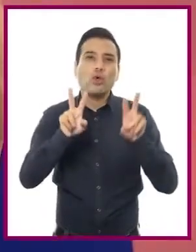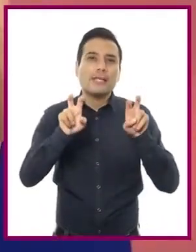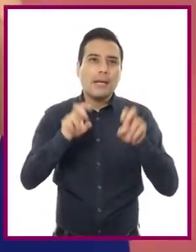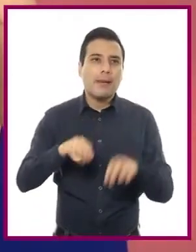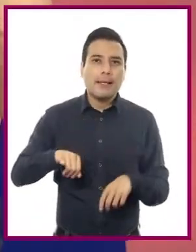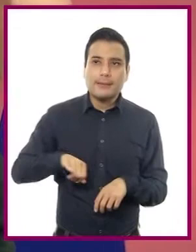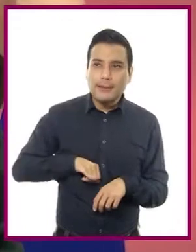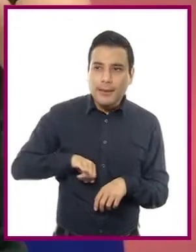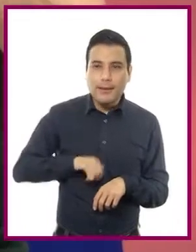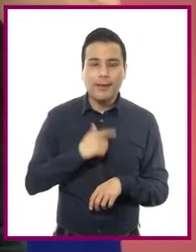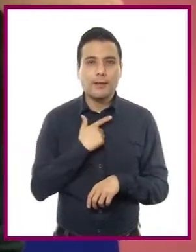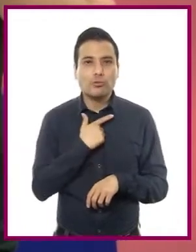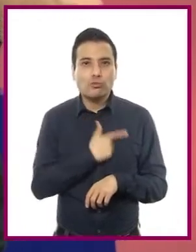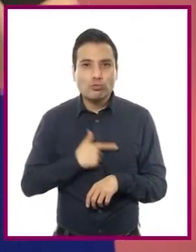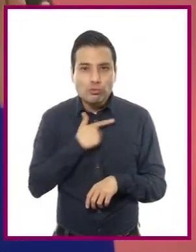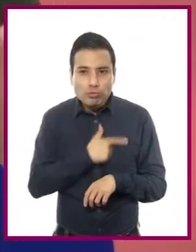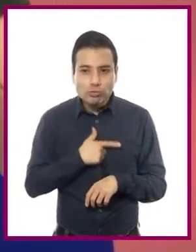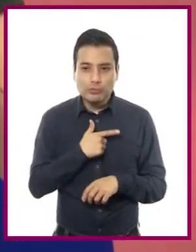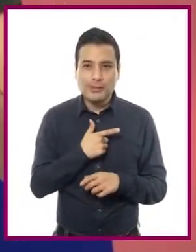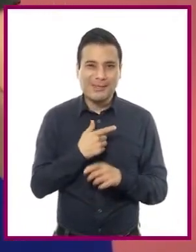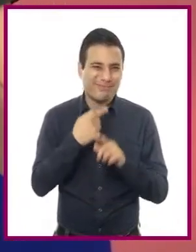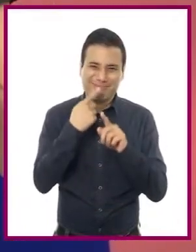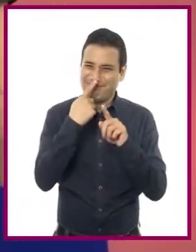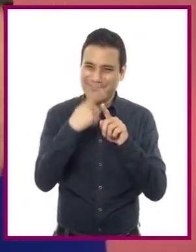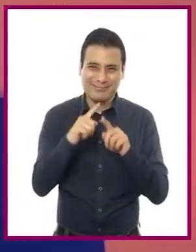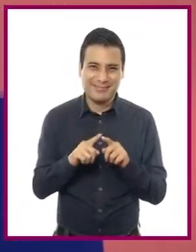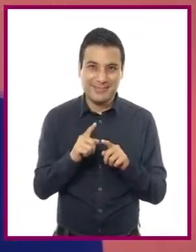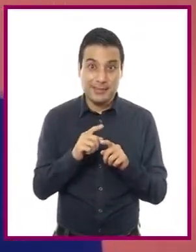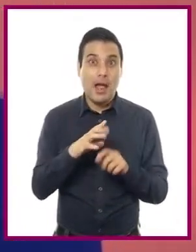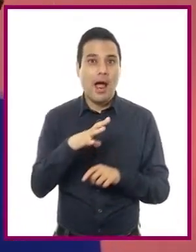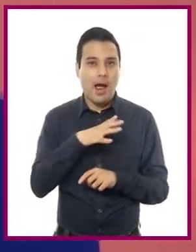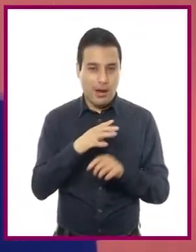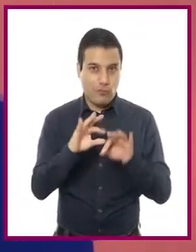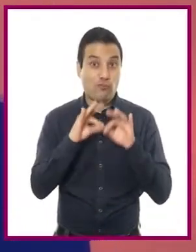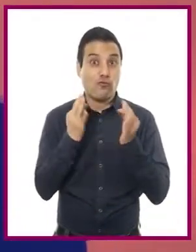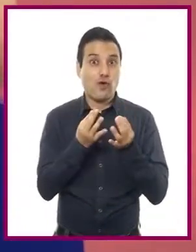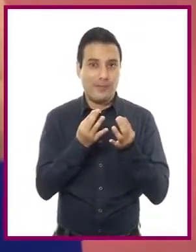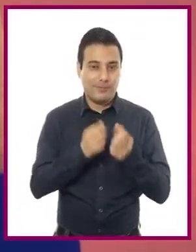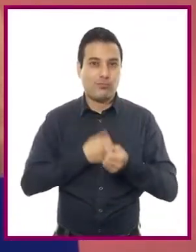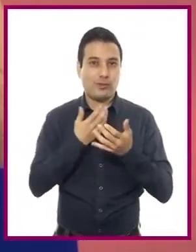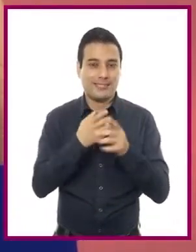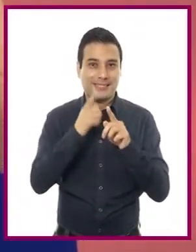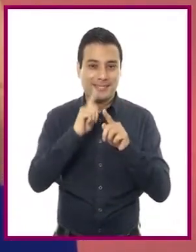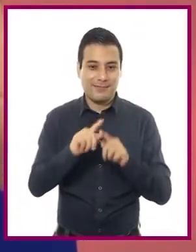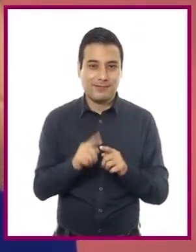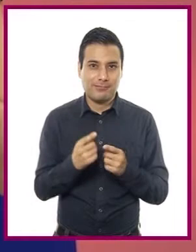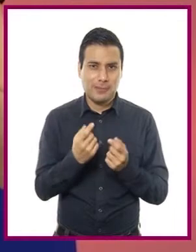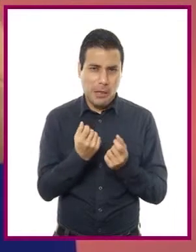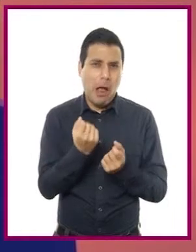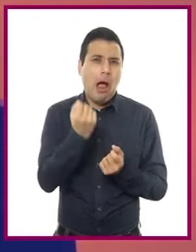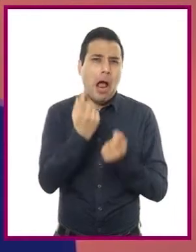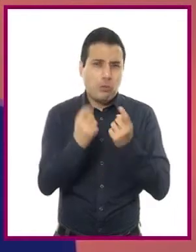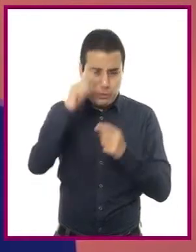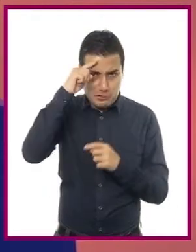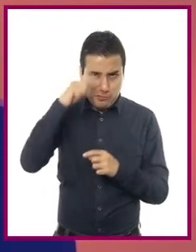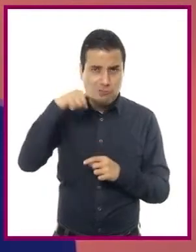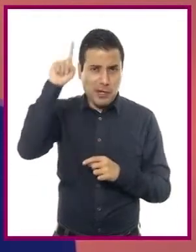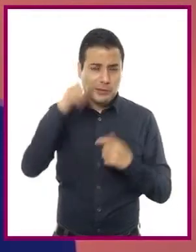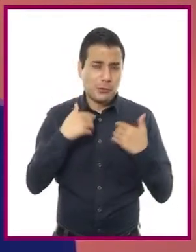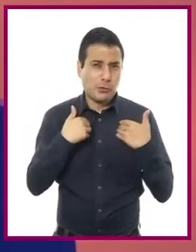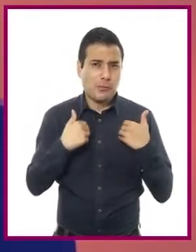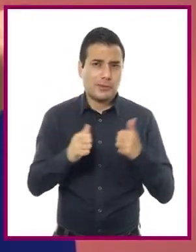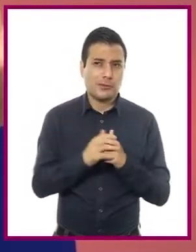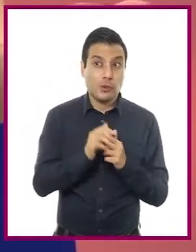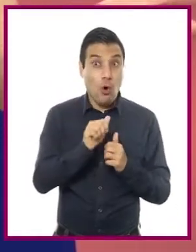asuste. Además, existen muchas formas de escribir poesía, ¿verdad, maestro? Algunas son fáciles de comprender y otras,